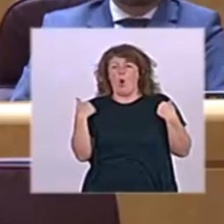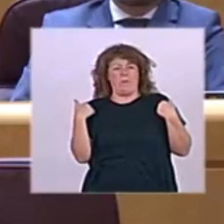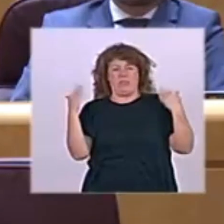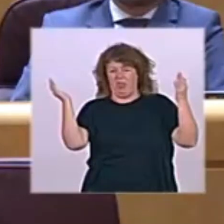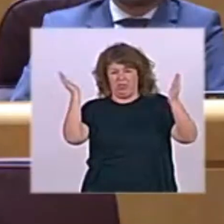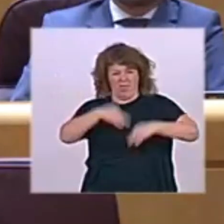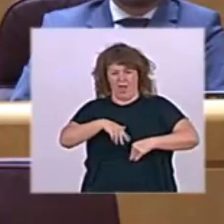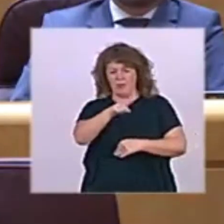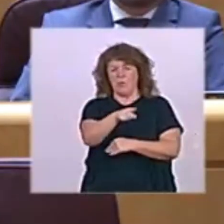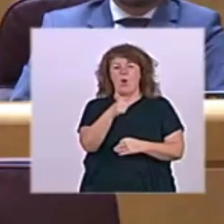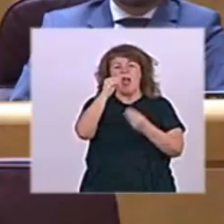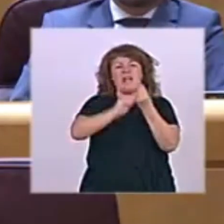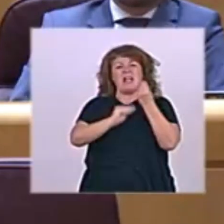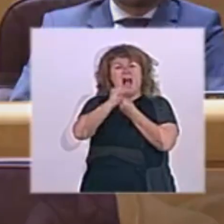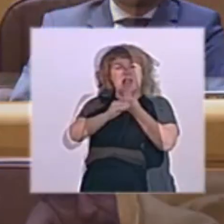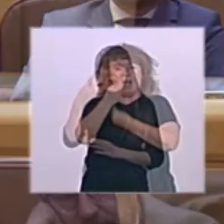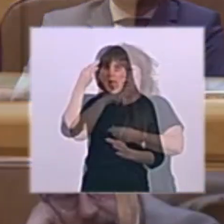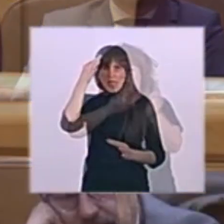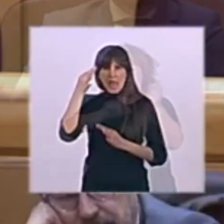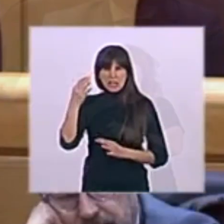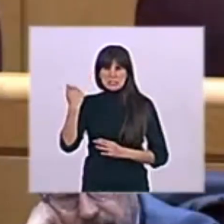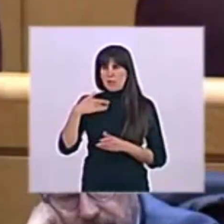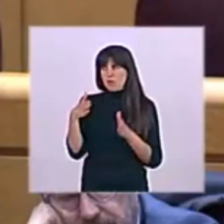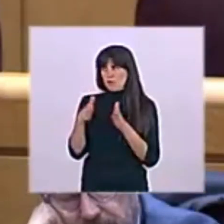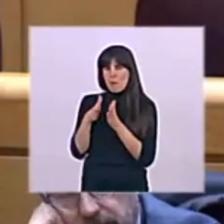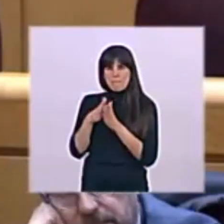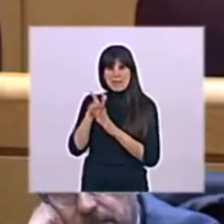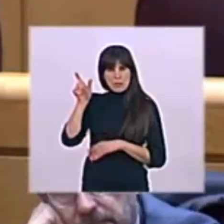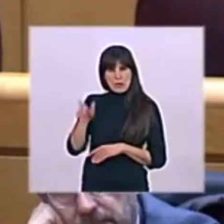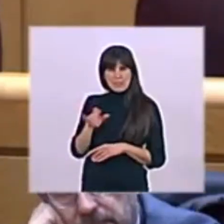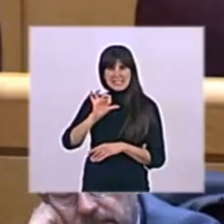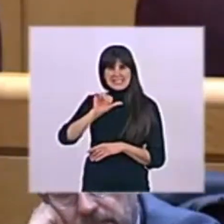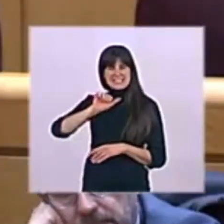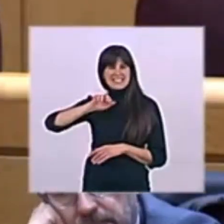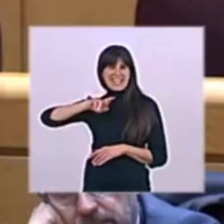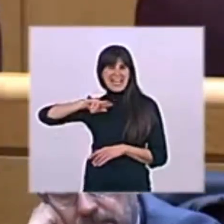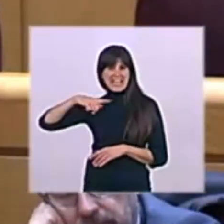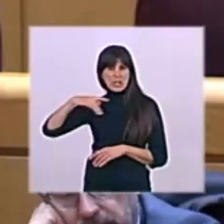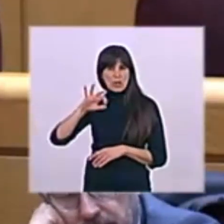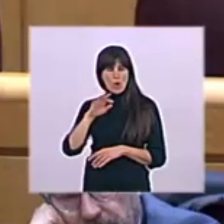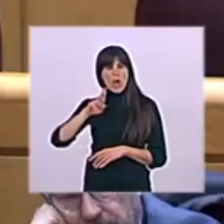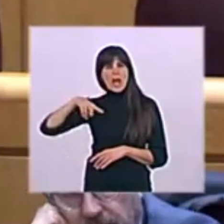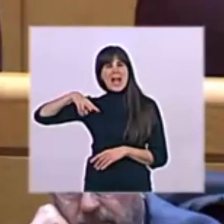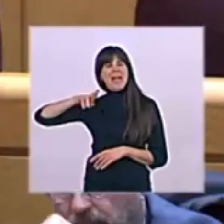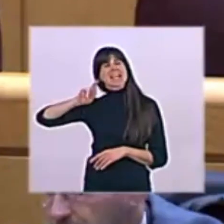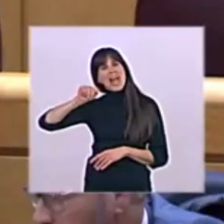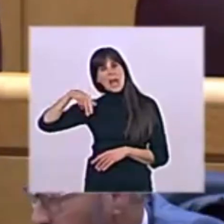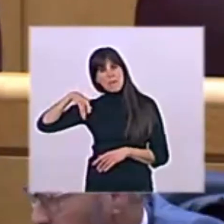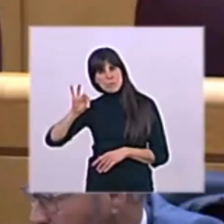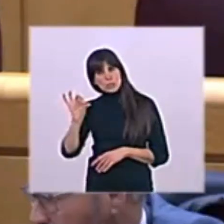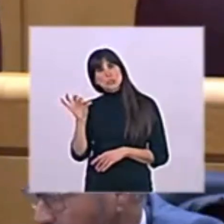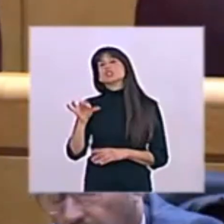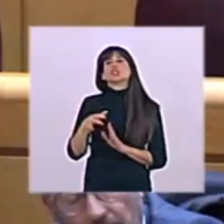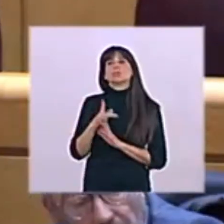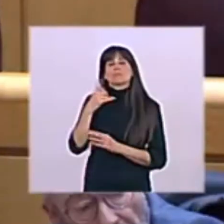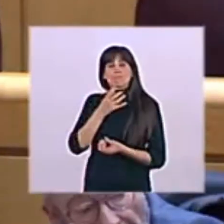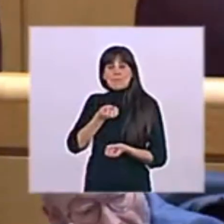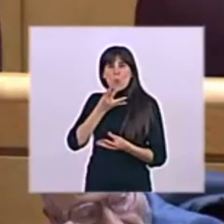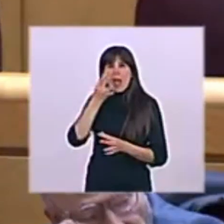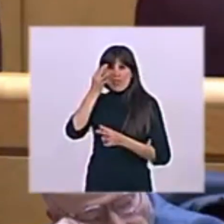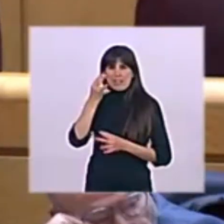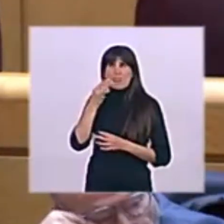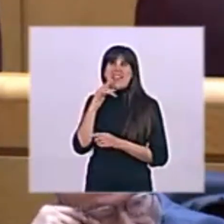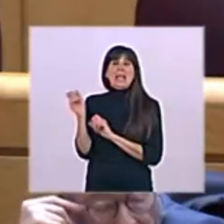que está siendo sometido Por su gobierno Le voy a dar un dato de los inmigrantes Que hemos recibido en Canarias Son